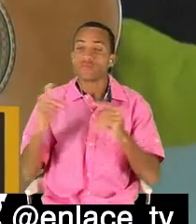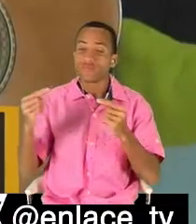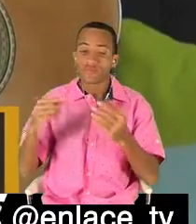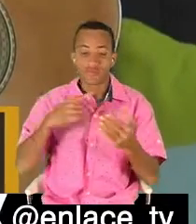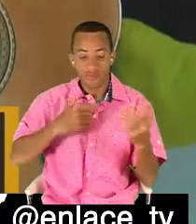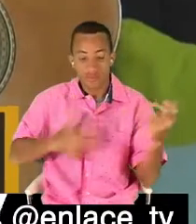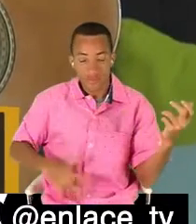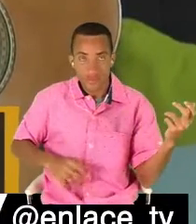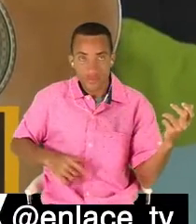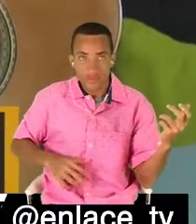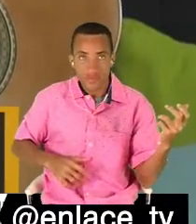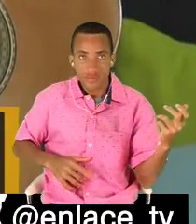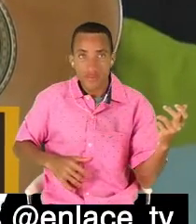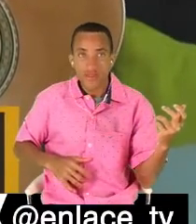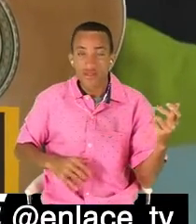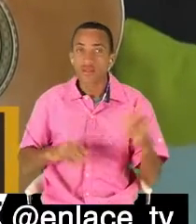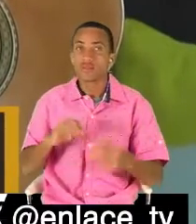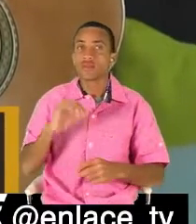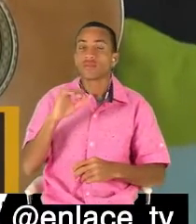Yo Nadie Te ha Amado de Bon Jovi.